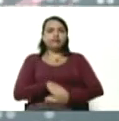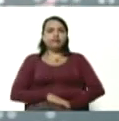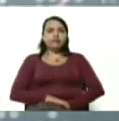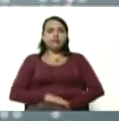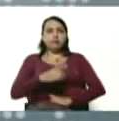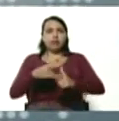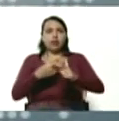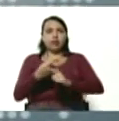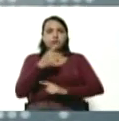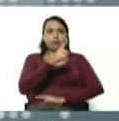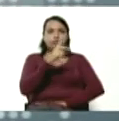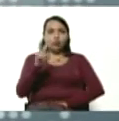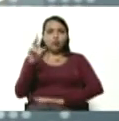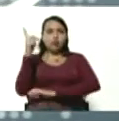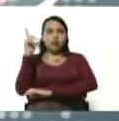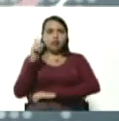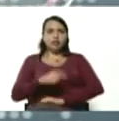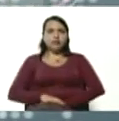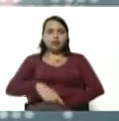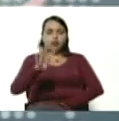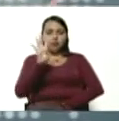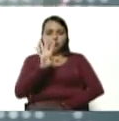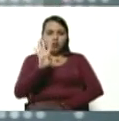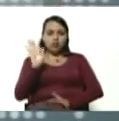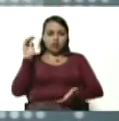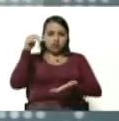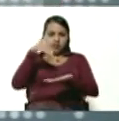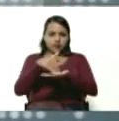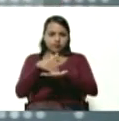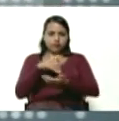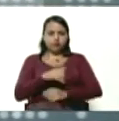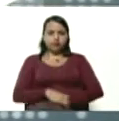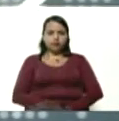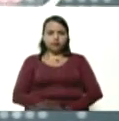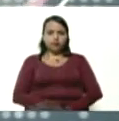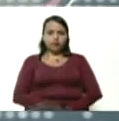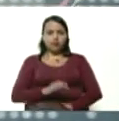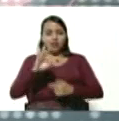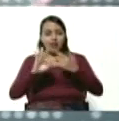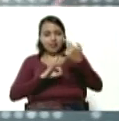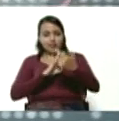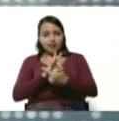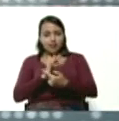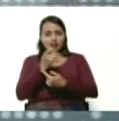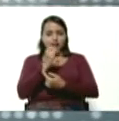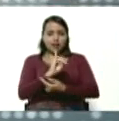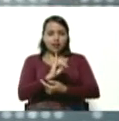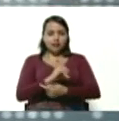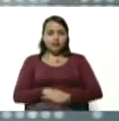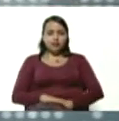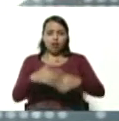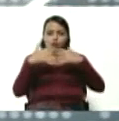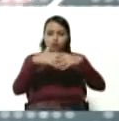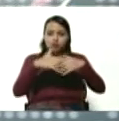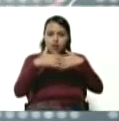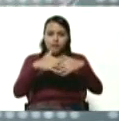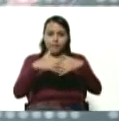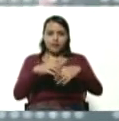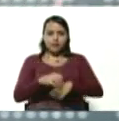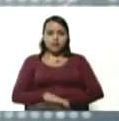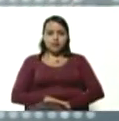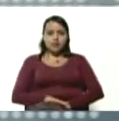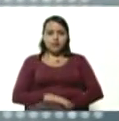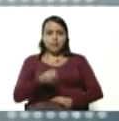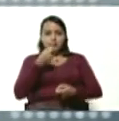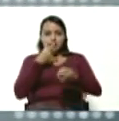casos. Cuatro casos del estado de Aragua. Tres de ellos vinculados a una empresa de gases medicinales,